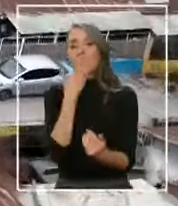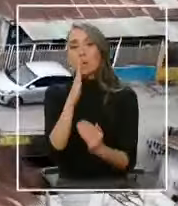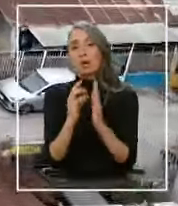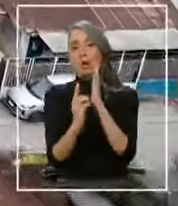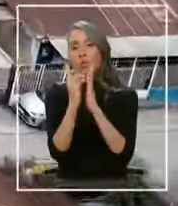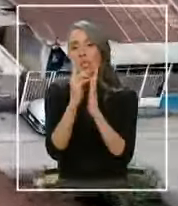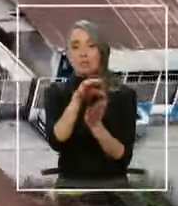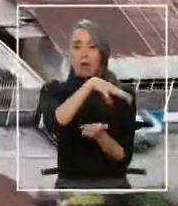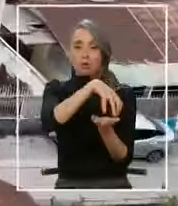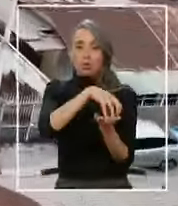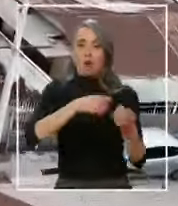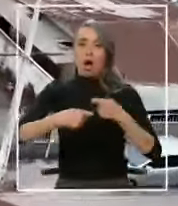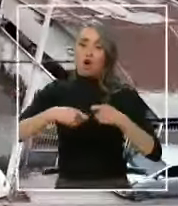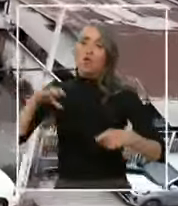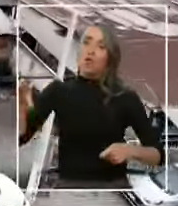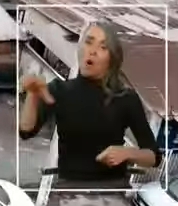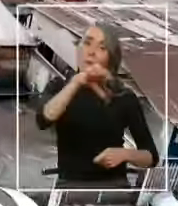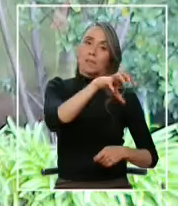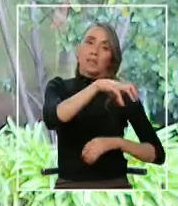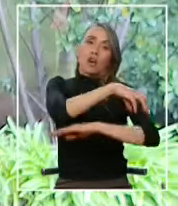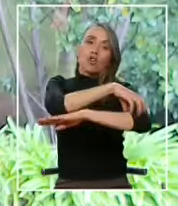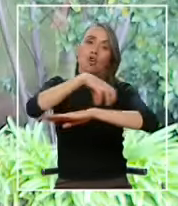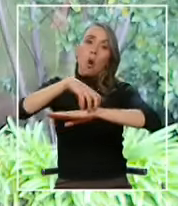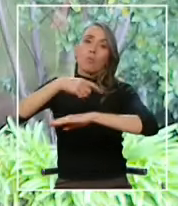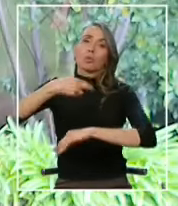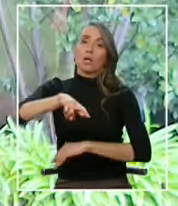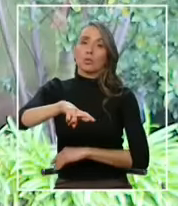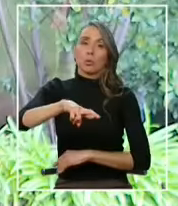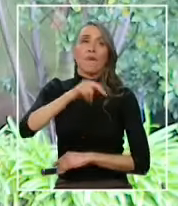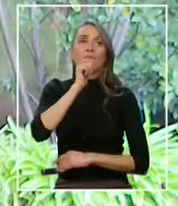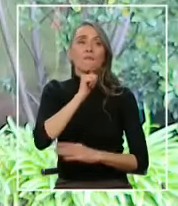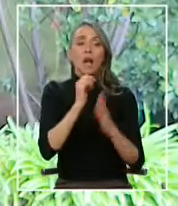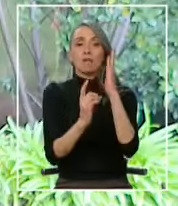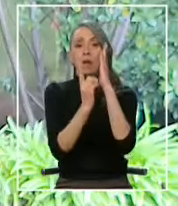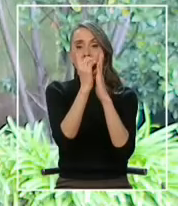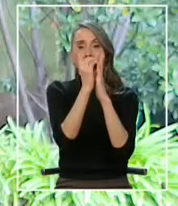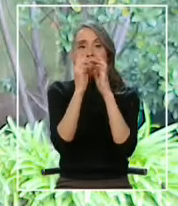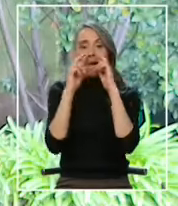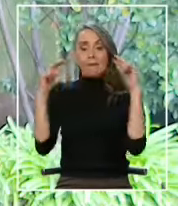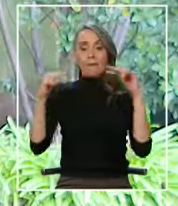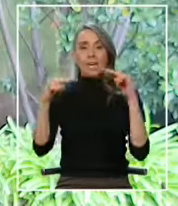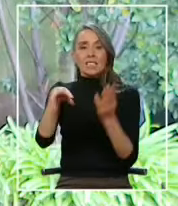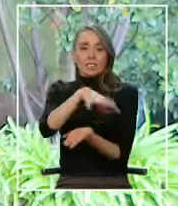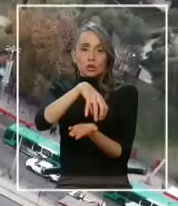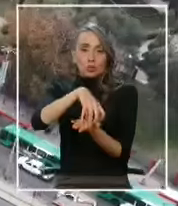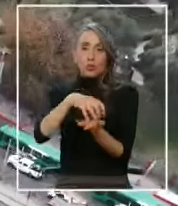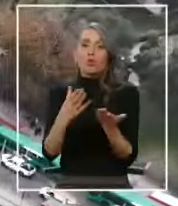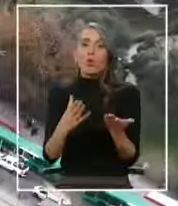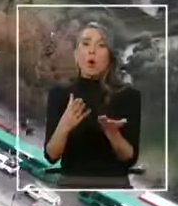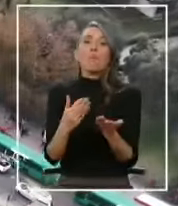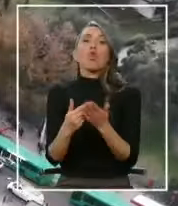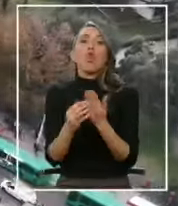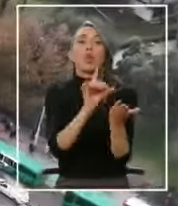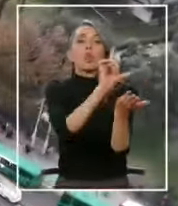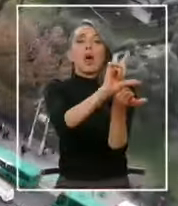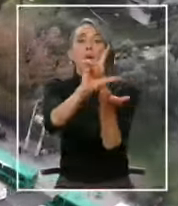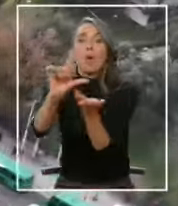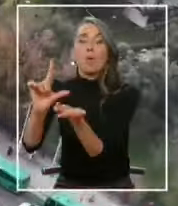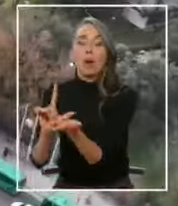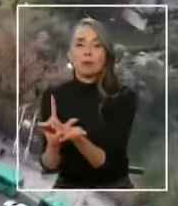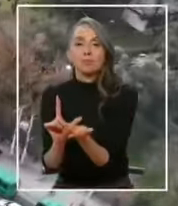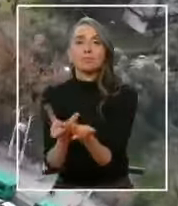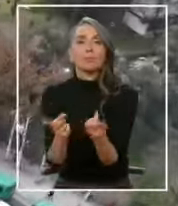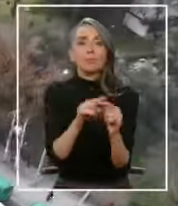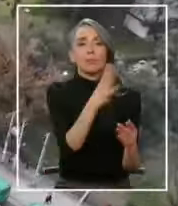el desarrollo urbano y comercial de la zona sur. Aquí falta un desarrollo y una visión de ciudad, de cómo nosotros vamos a localizar y a tener